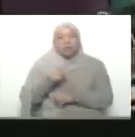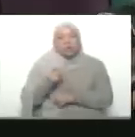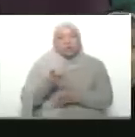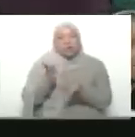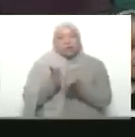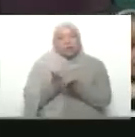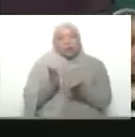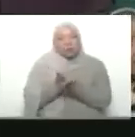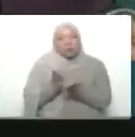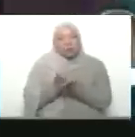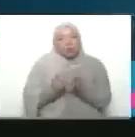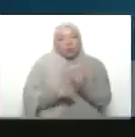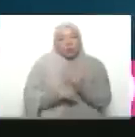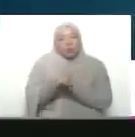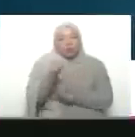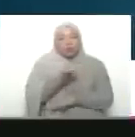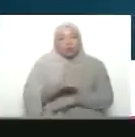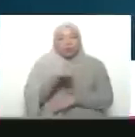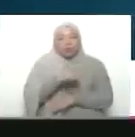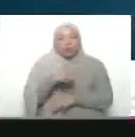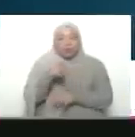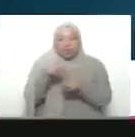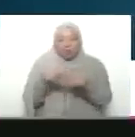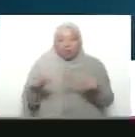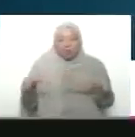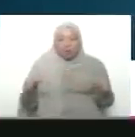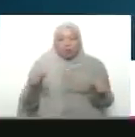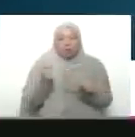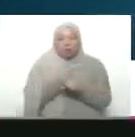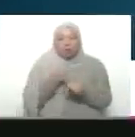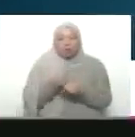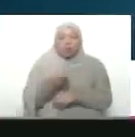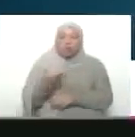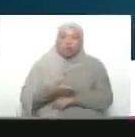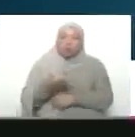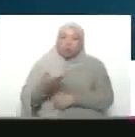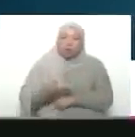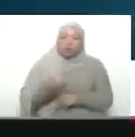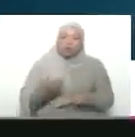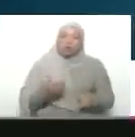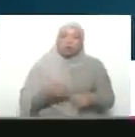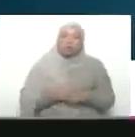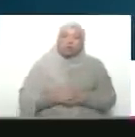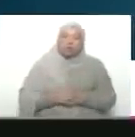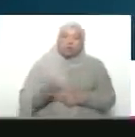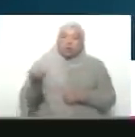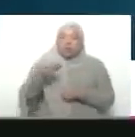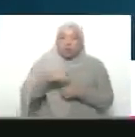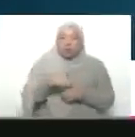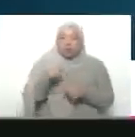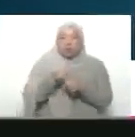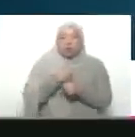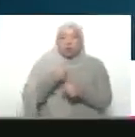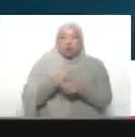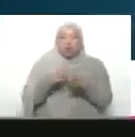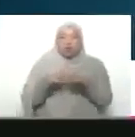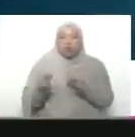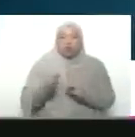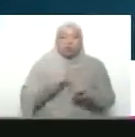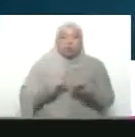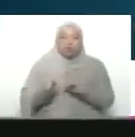epicentro del desarrollo social y territorial de allí la importancia de que se incorporen todos estos